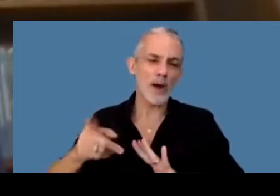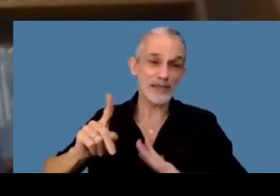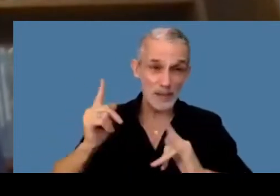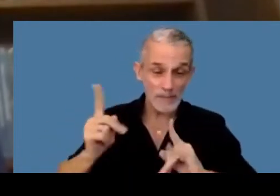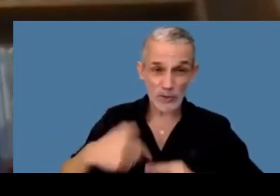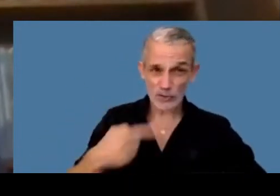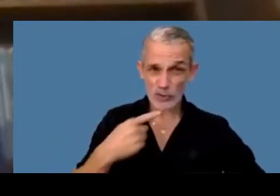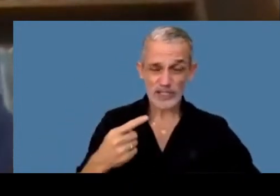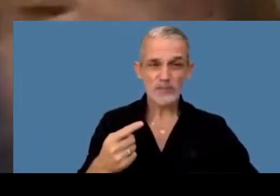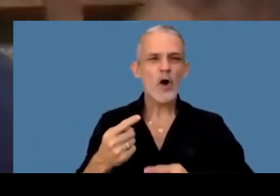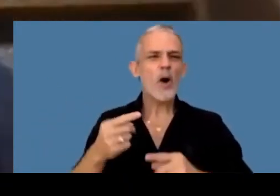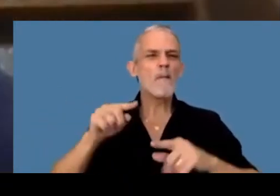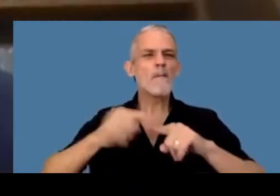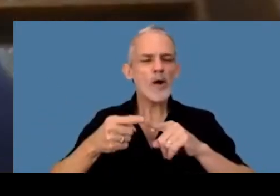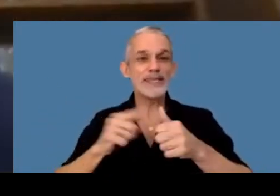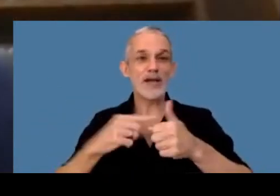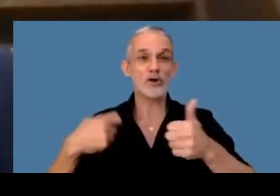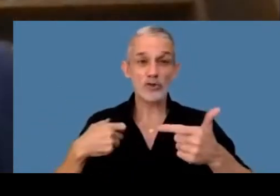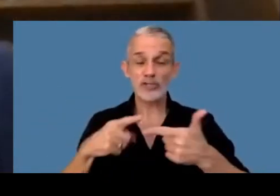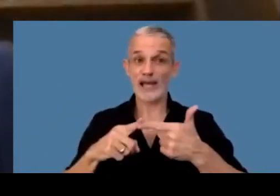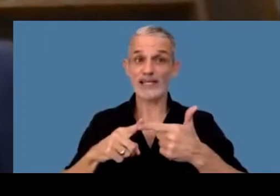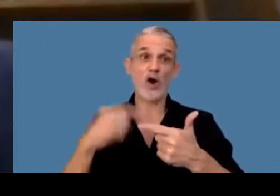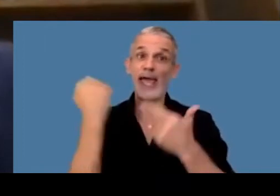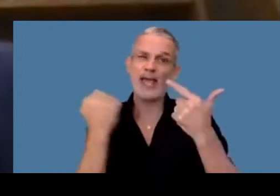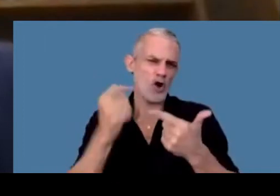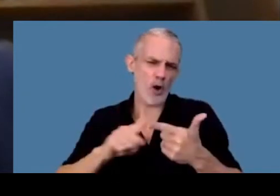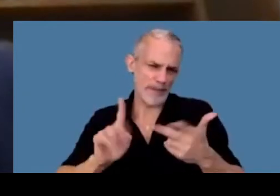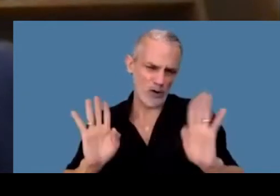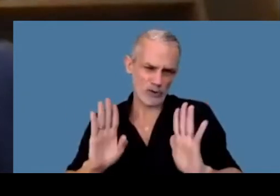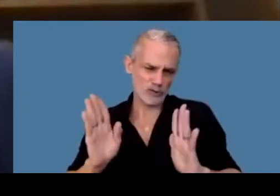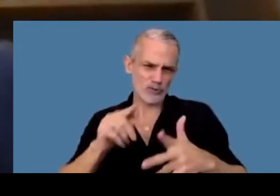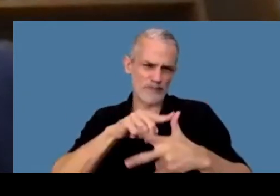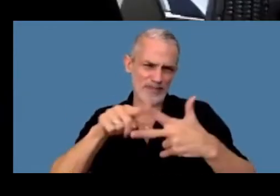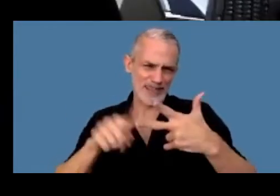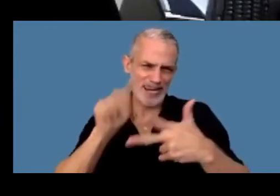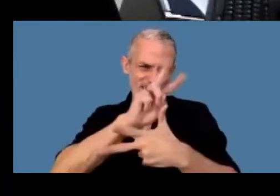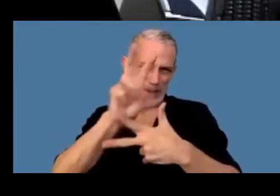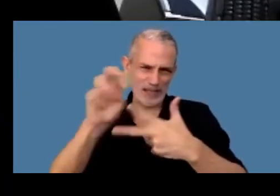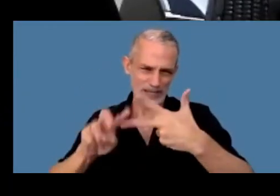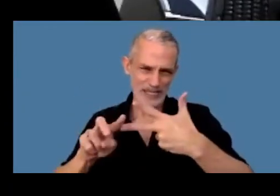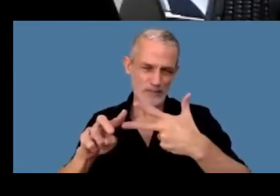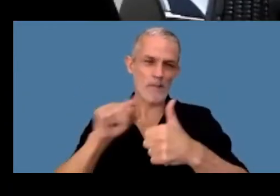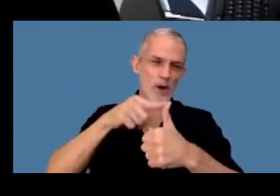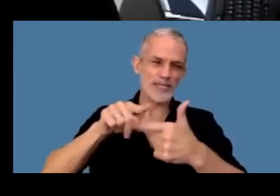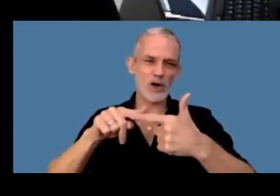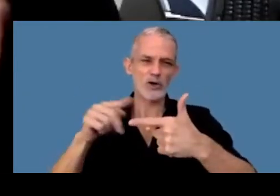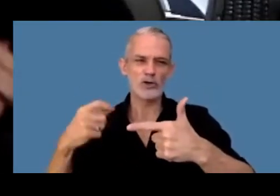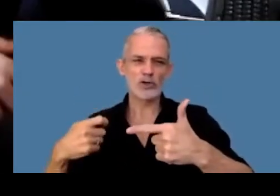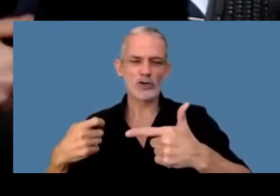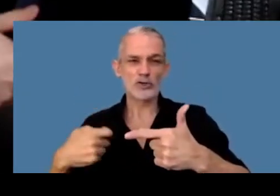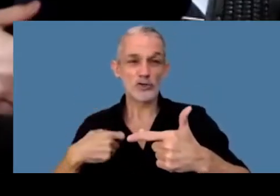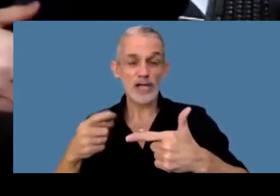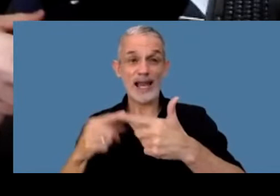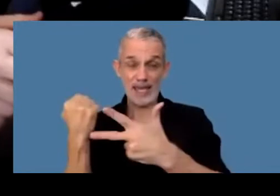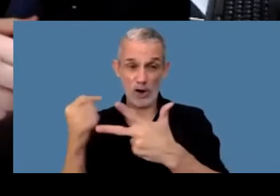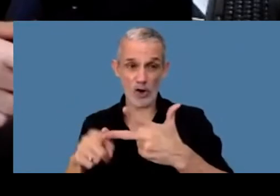sociales y económicos, para sistematizarlo de alguna forma. Mario. Sí, ¿cómo sí, no? Una